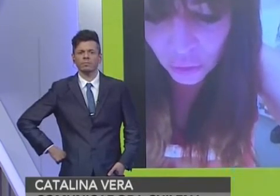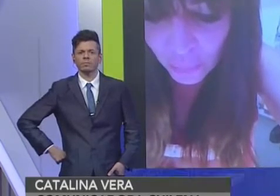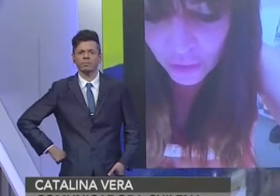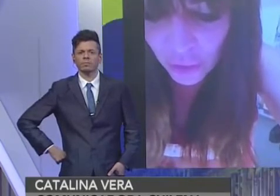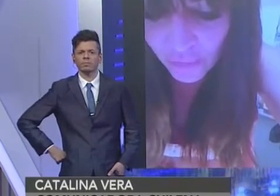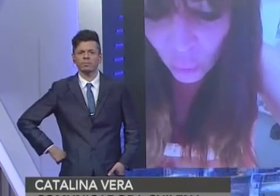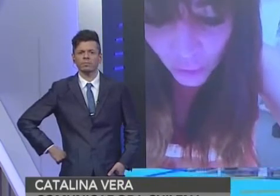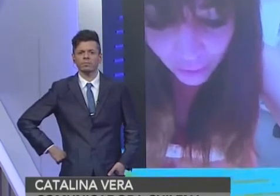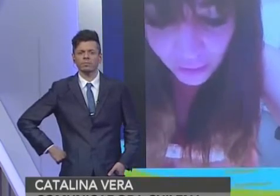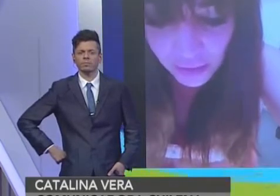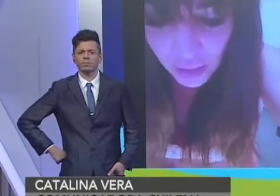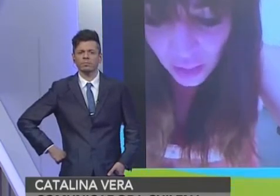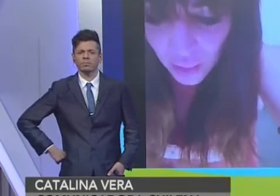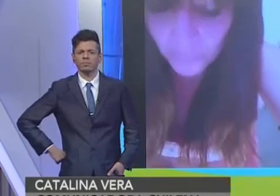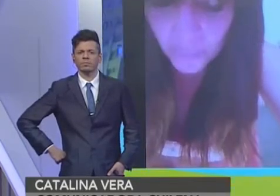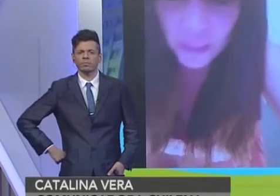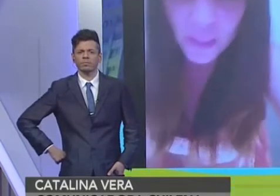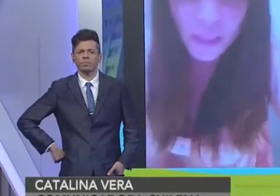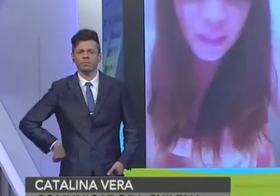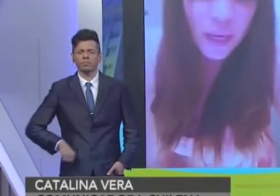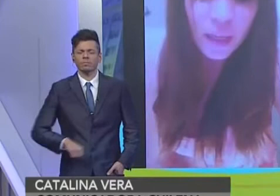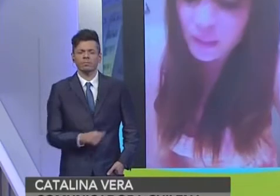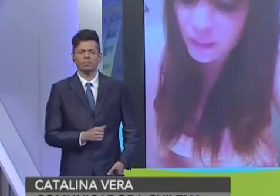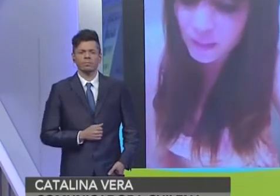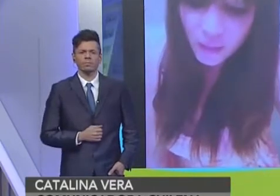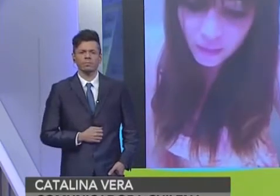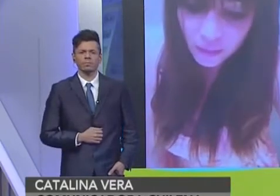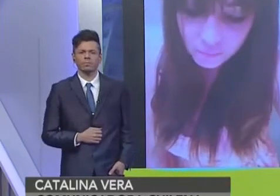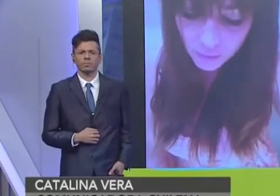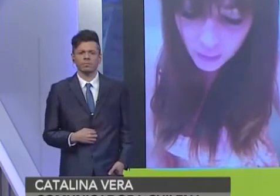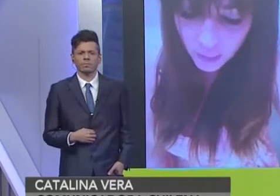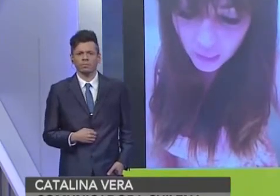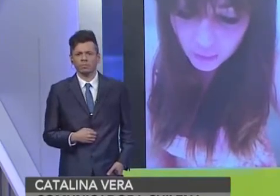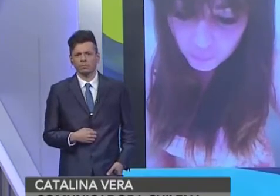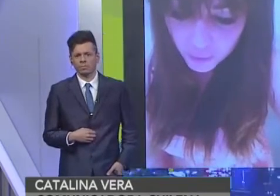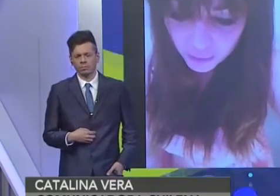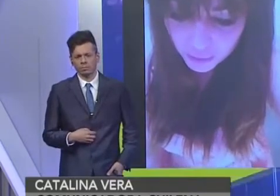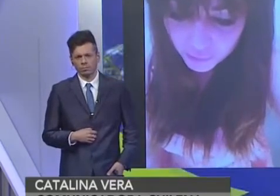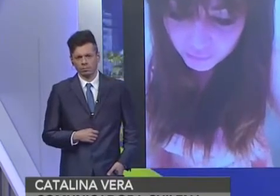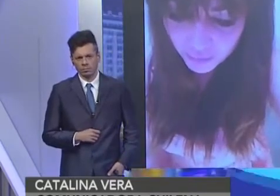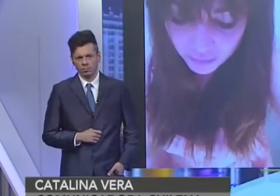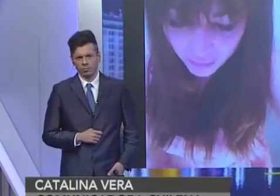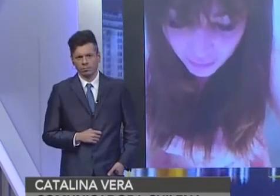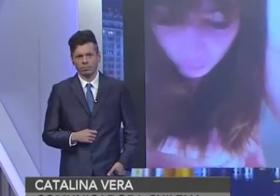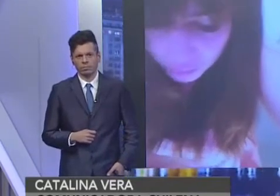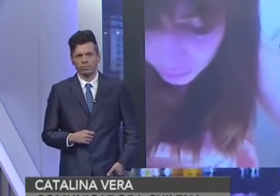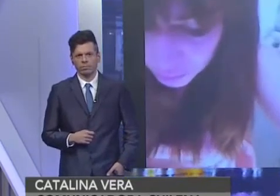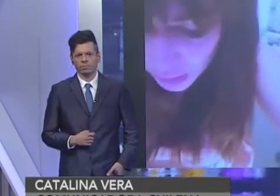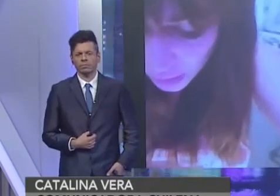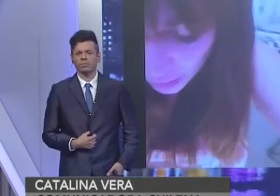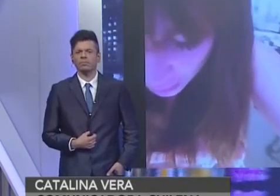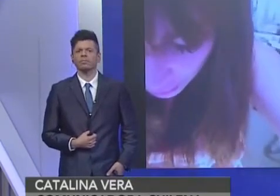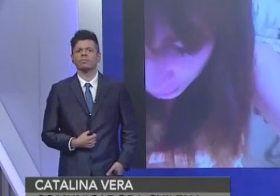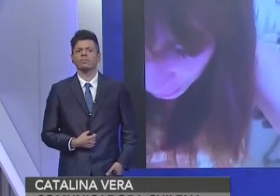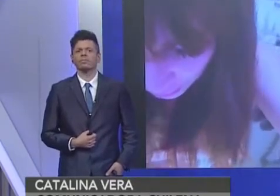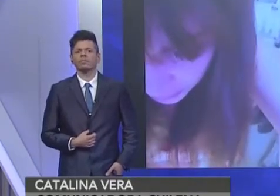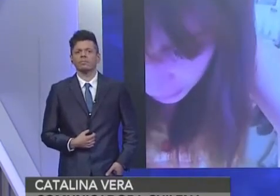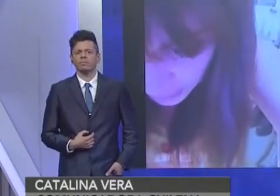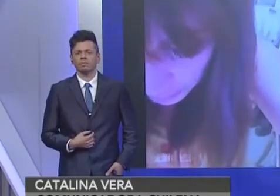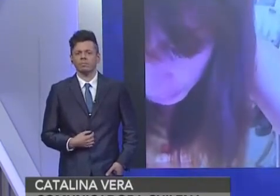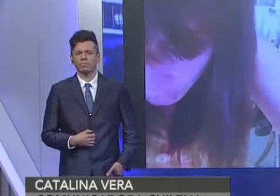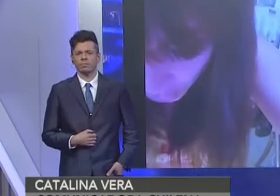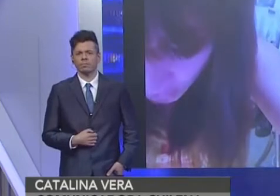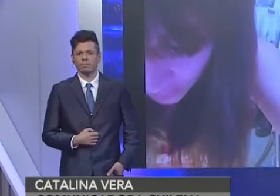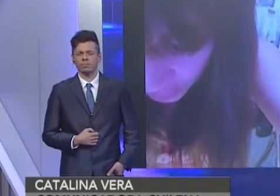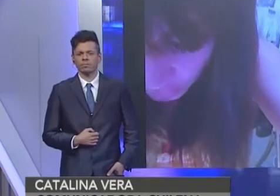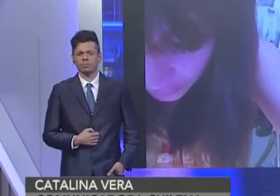8.371.677 total personas vacunadas. Y en general, nada, acá tenemos